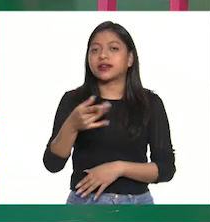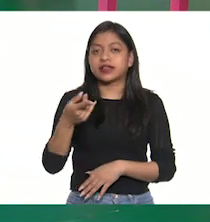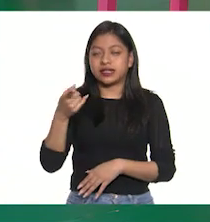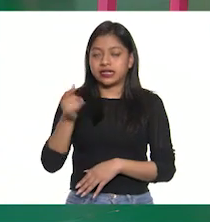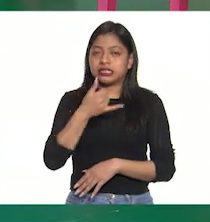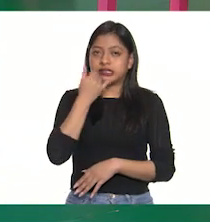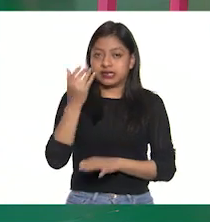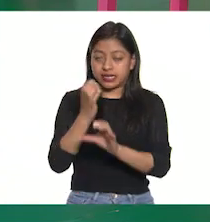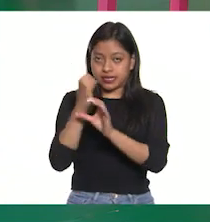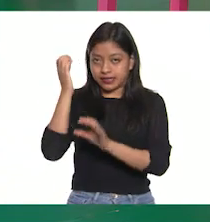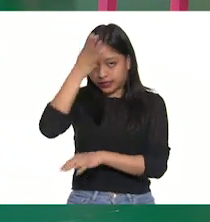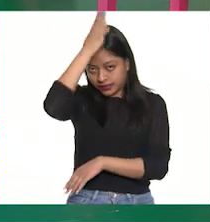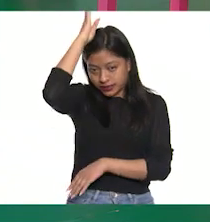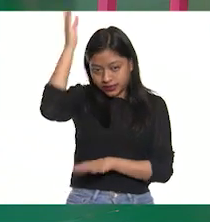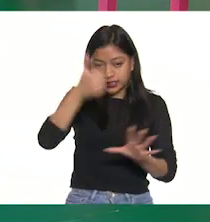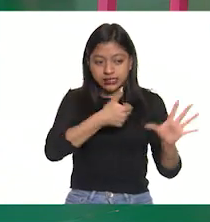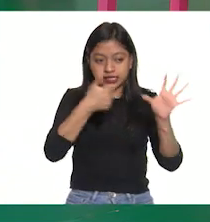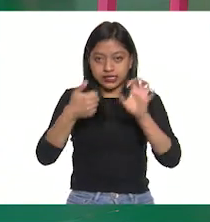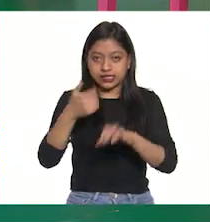100,